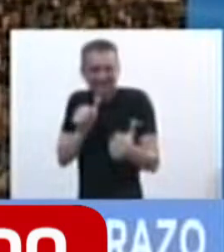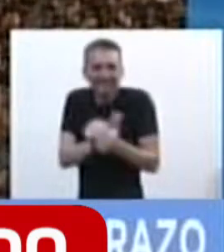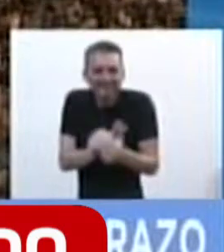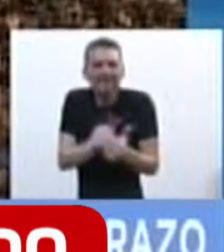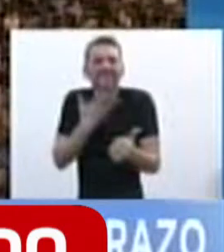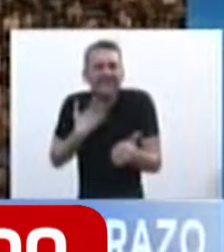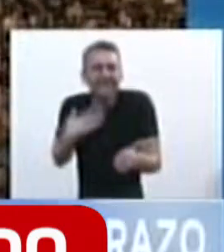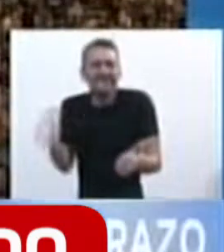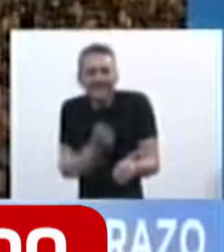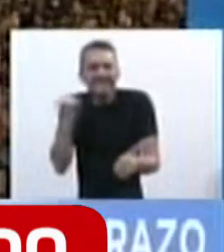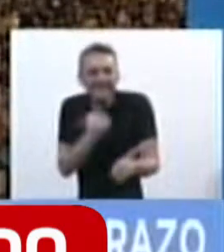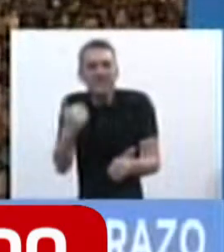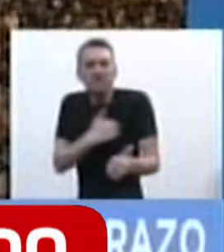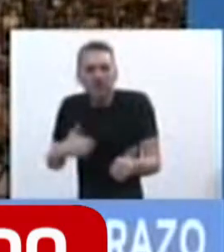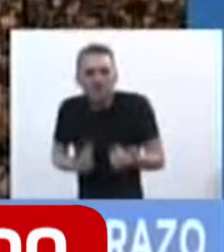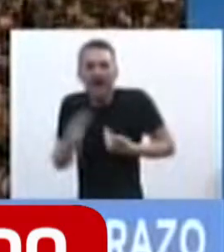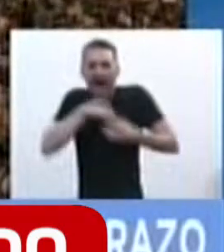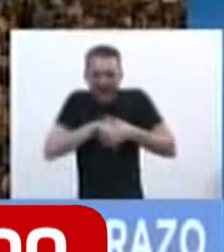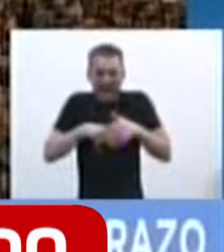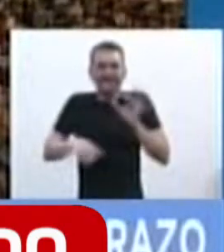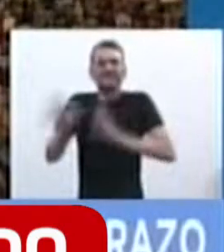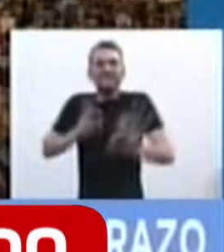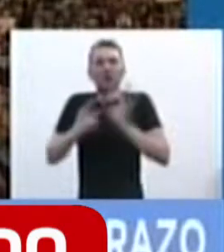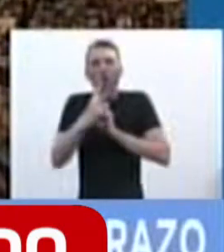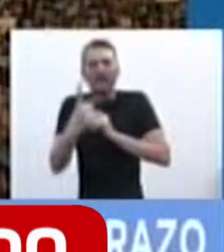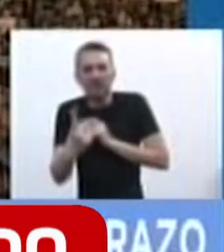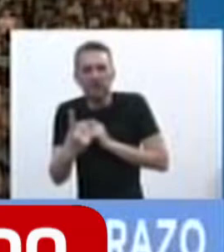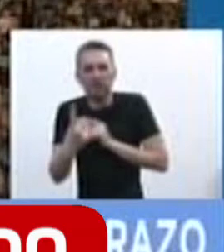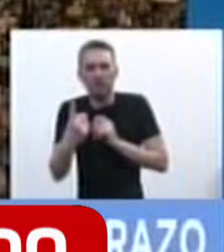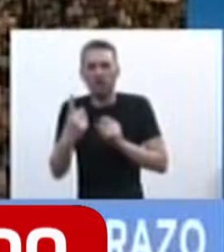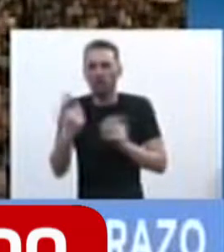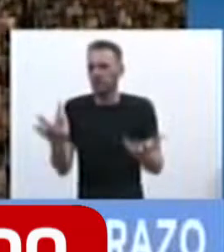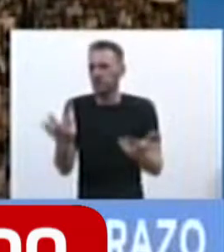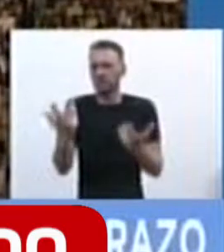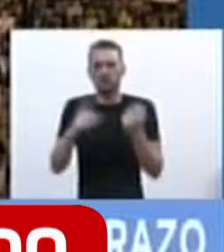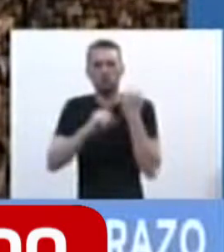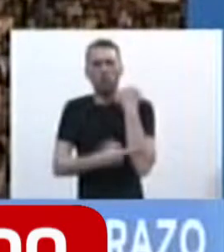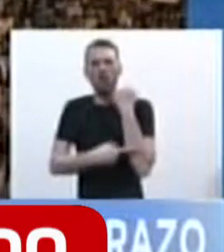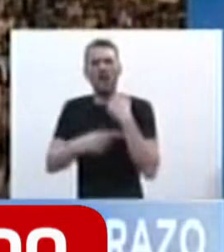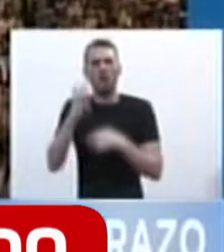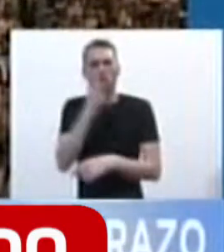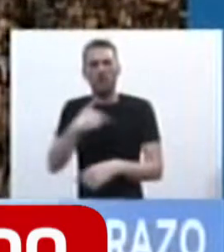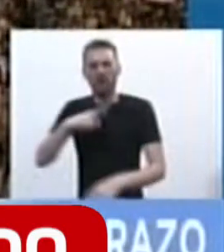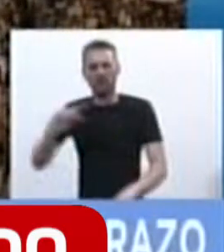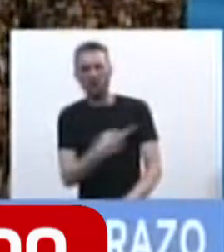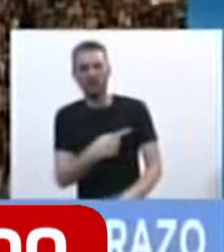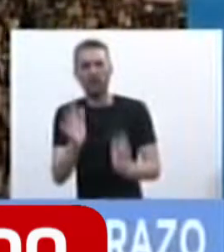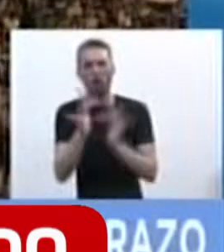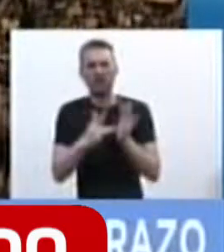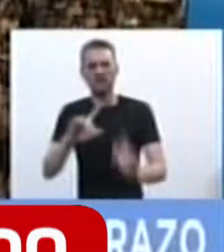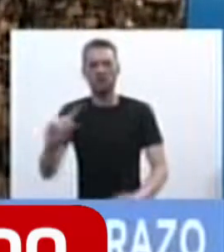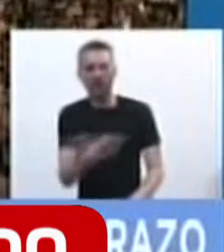bajo ningún punto de vista en el siglo XXI que tengan que ser los poderes fácticos o los poderes de las